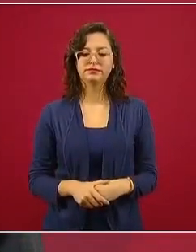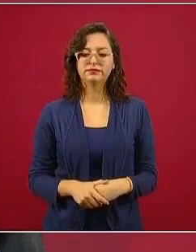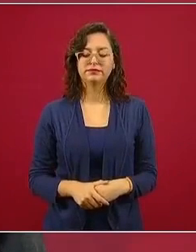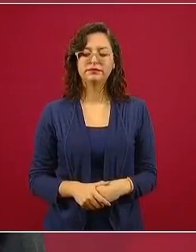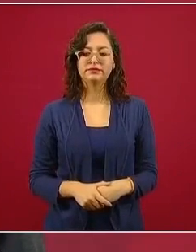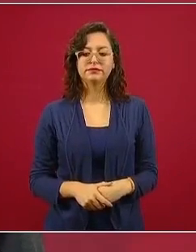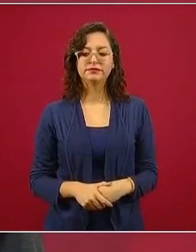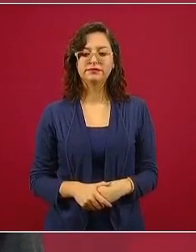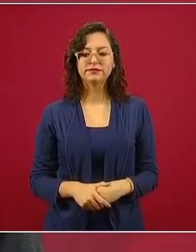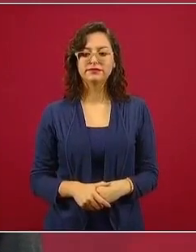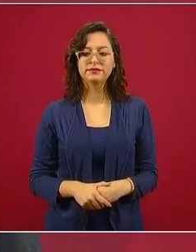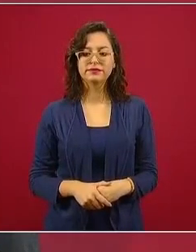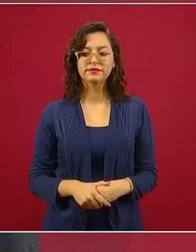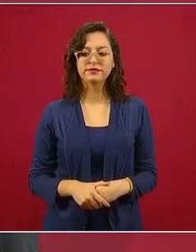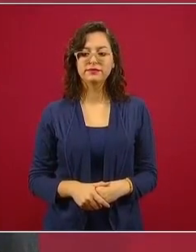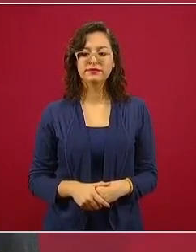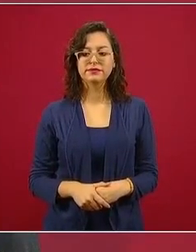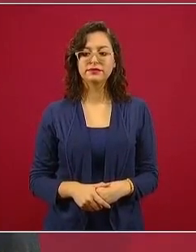porque